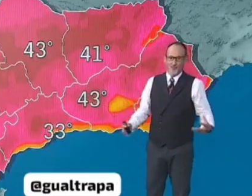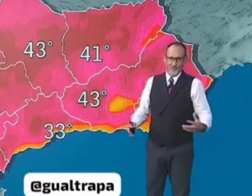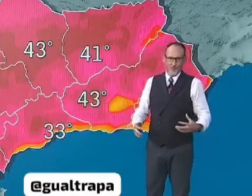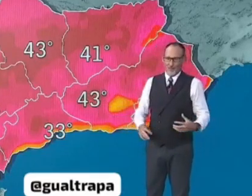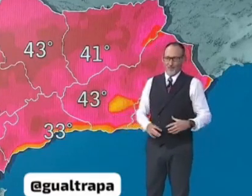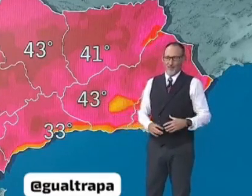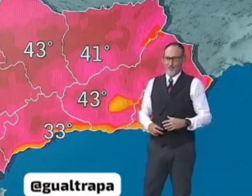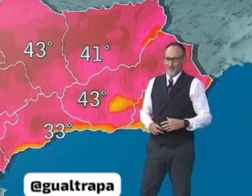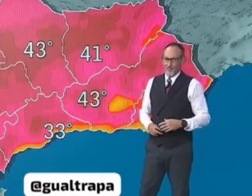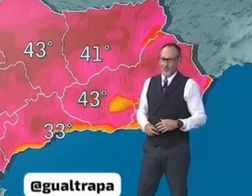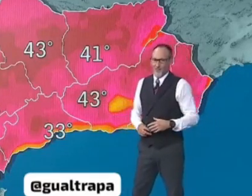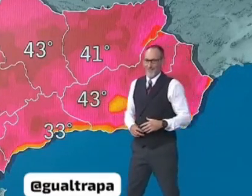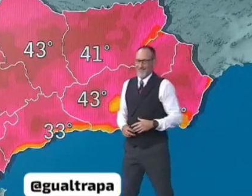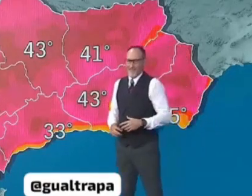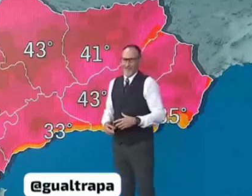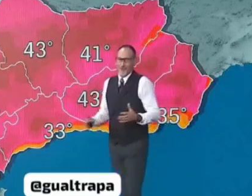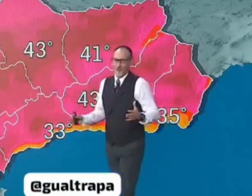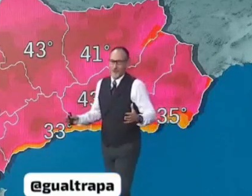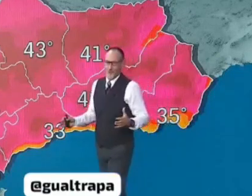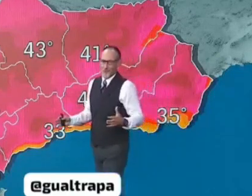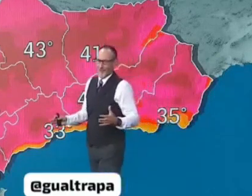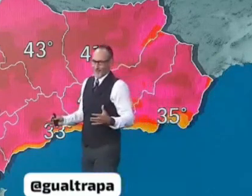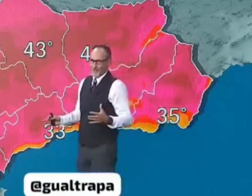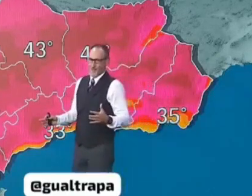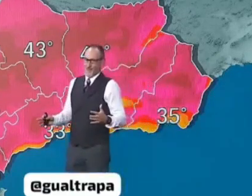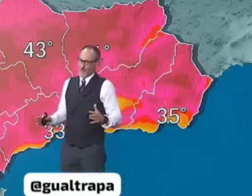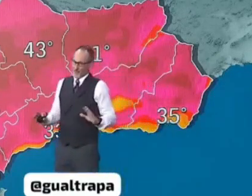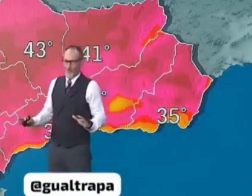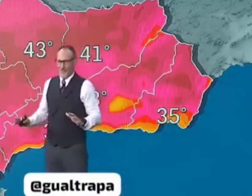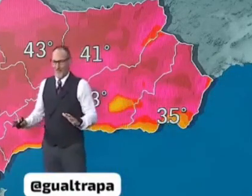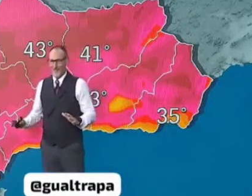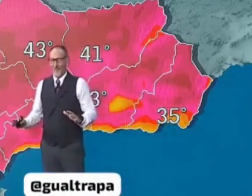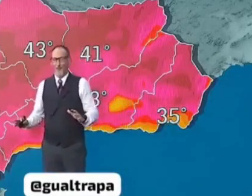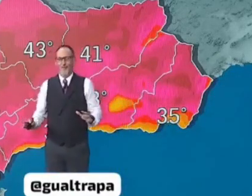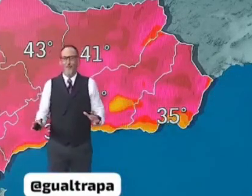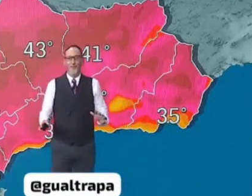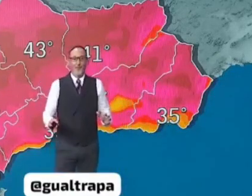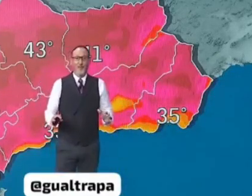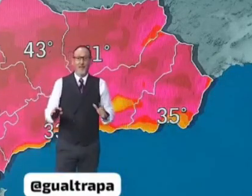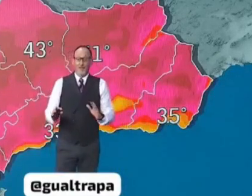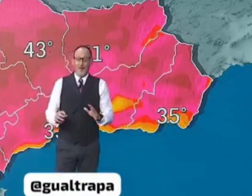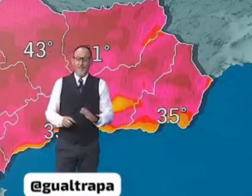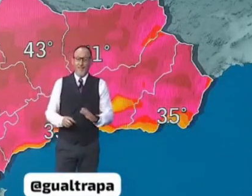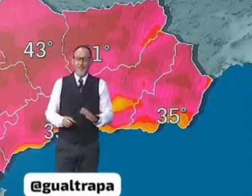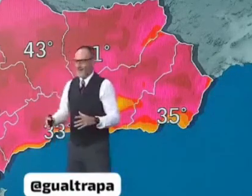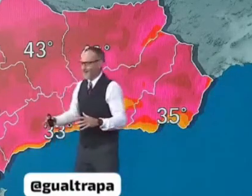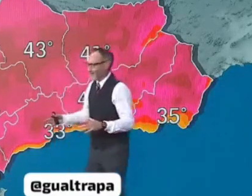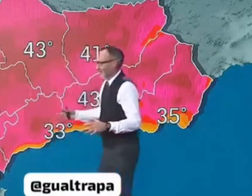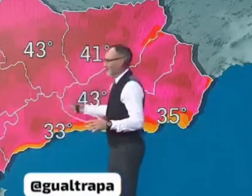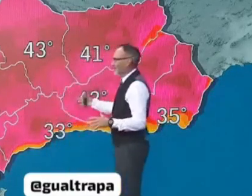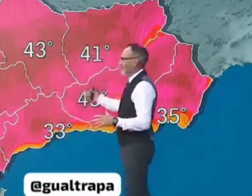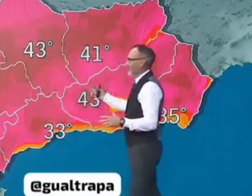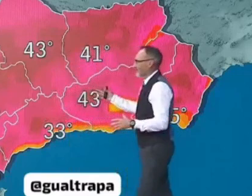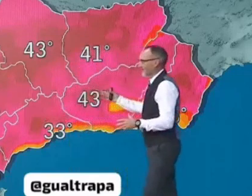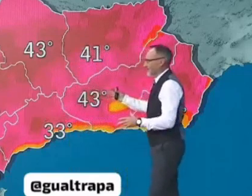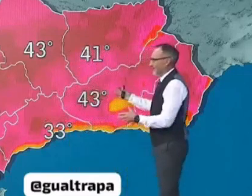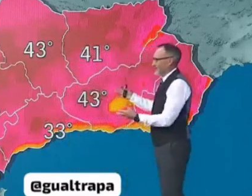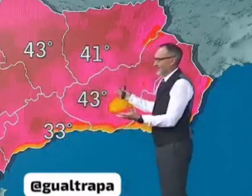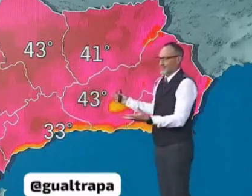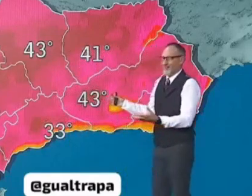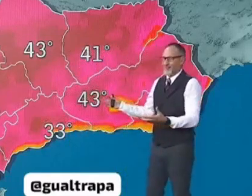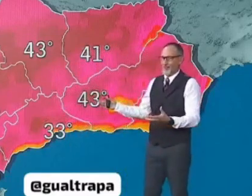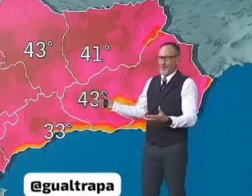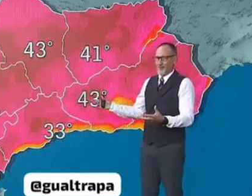que es lo que suelen hacer lo que normalmente suelen hacer de un tiempo para acá desde que se acabó el covid ahora están con el tema